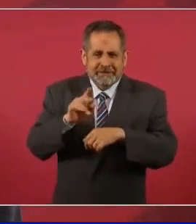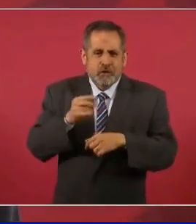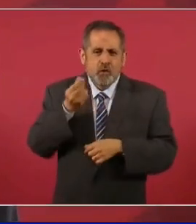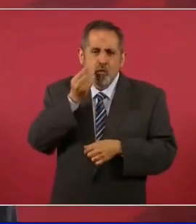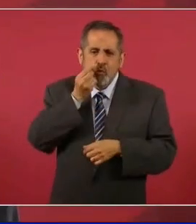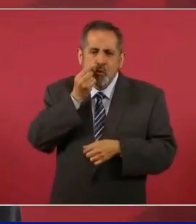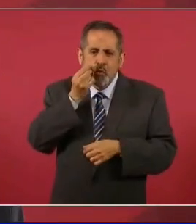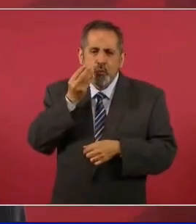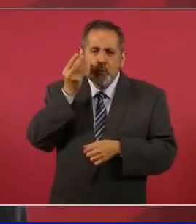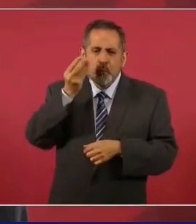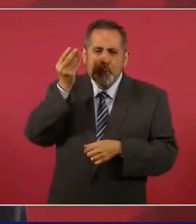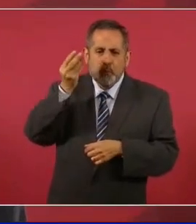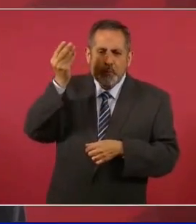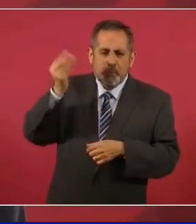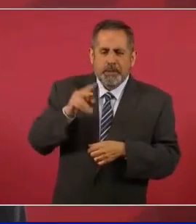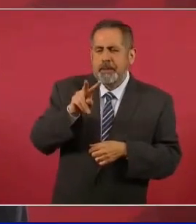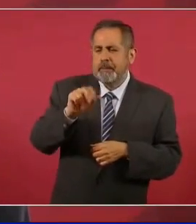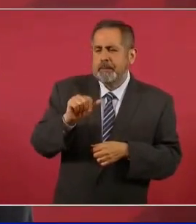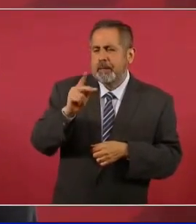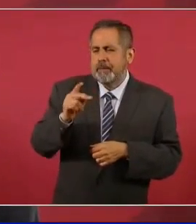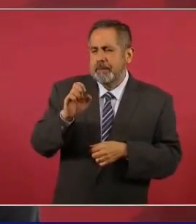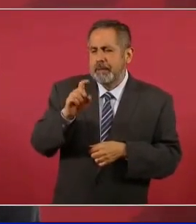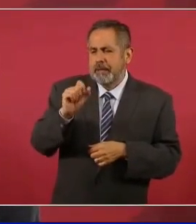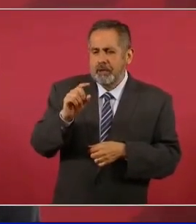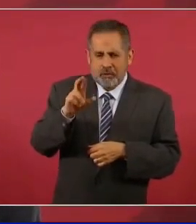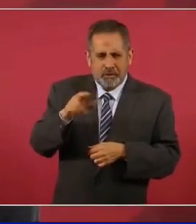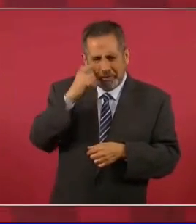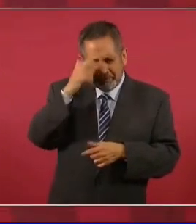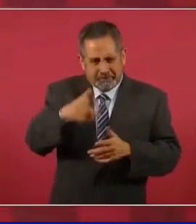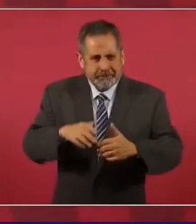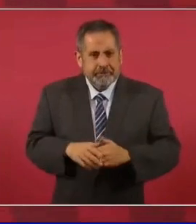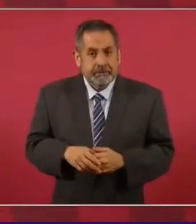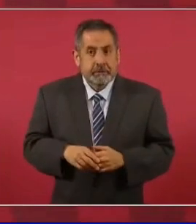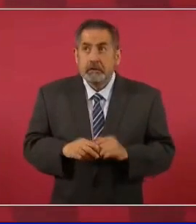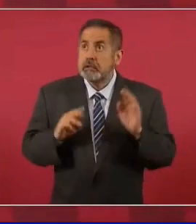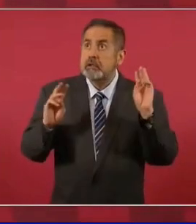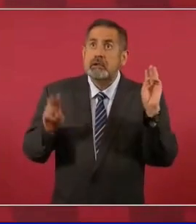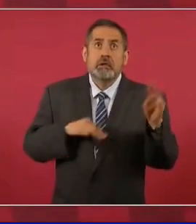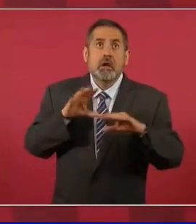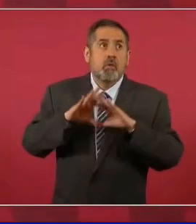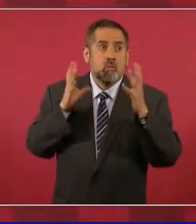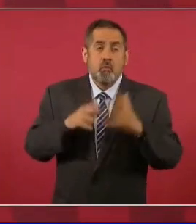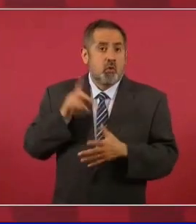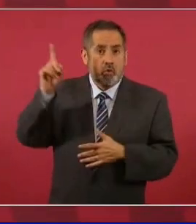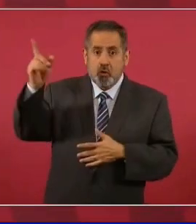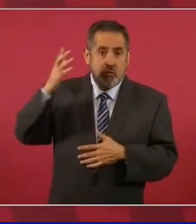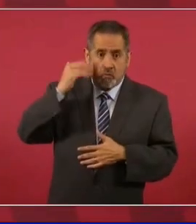fíjense En ningún lugar del mundo